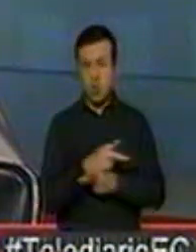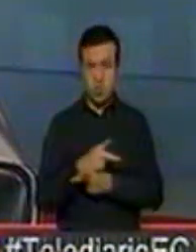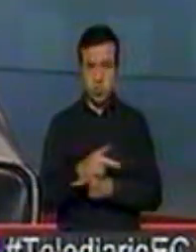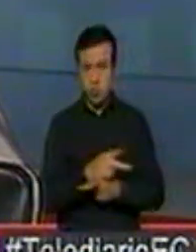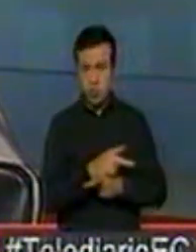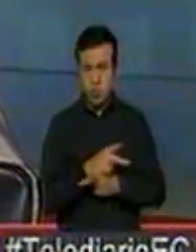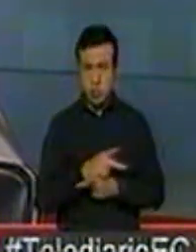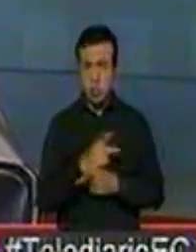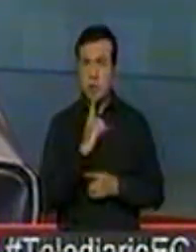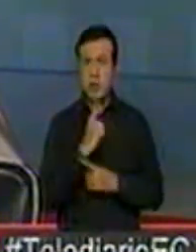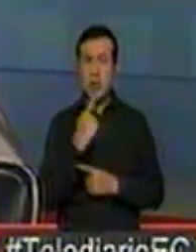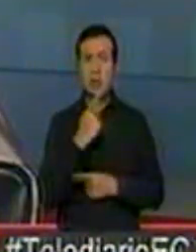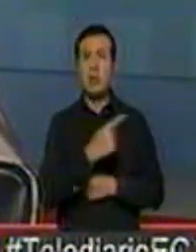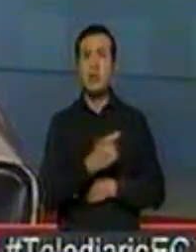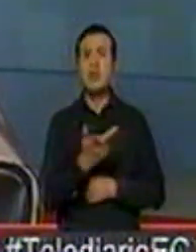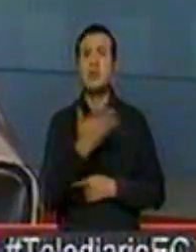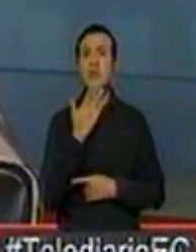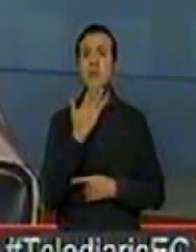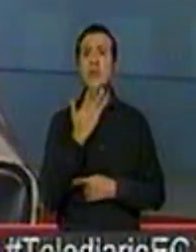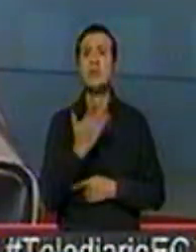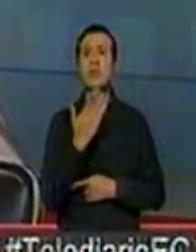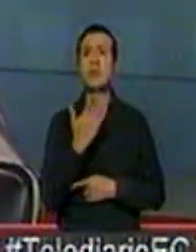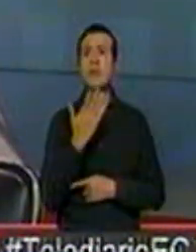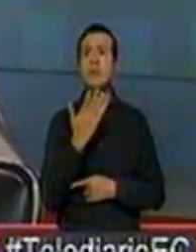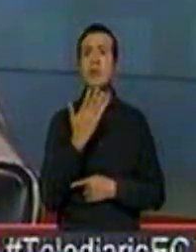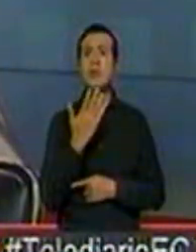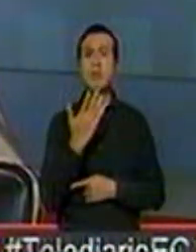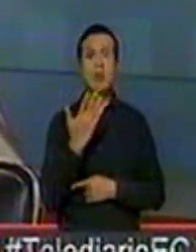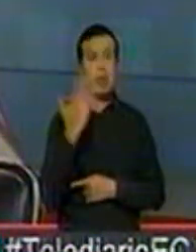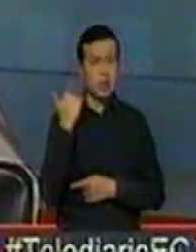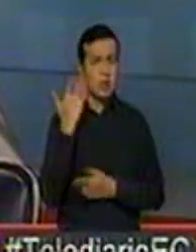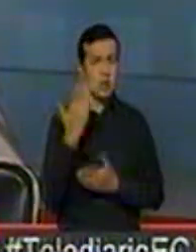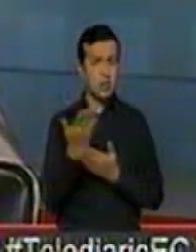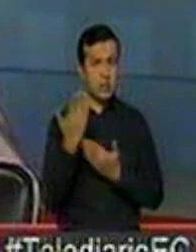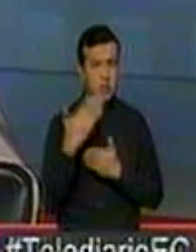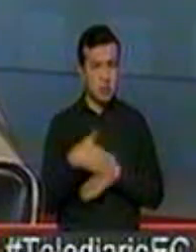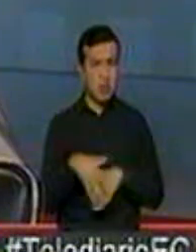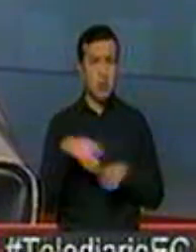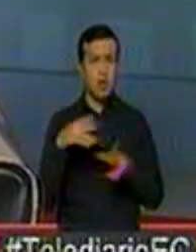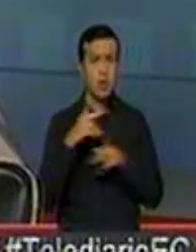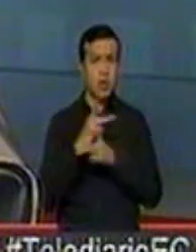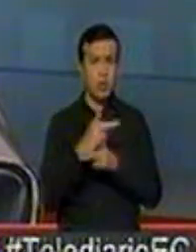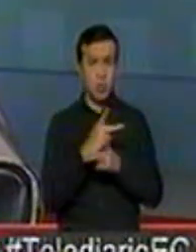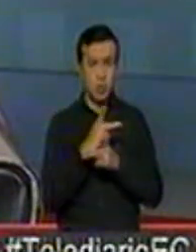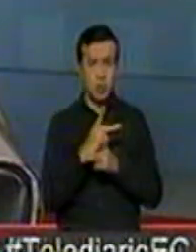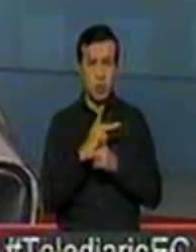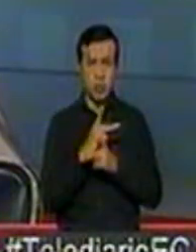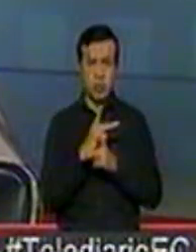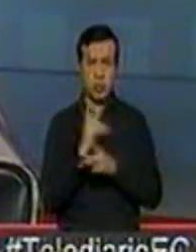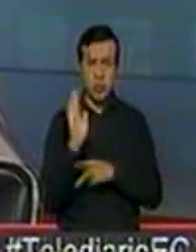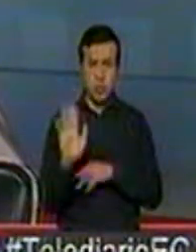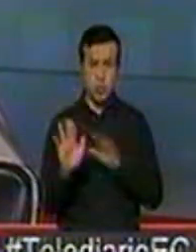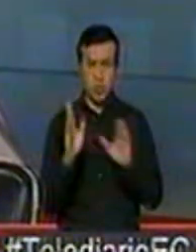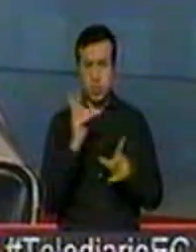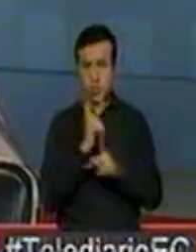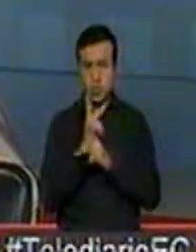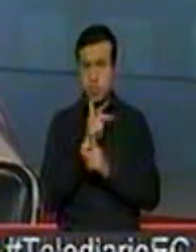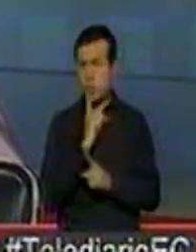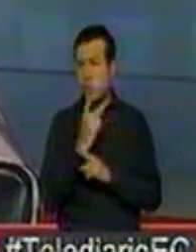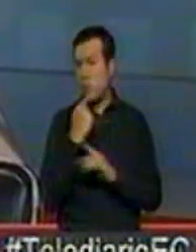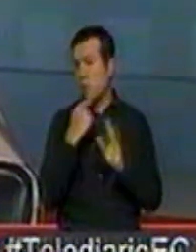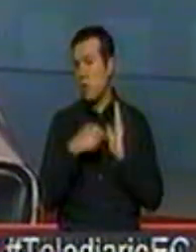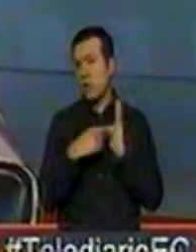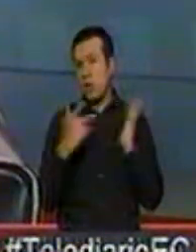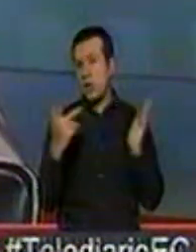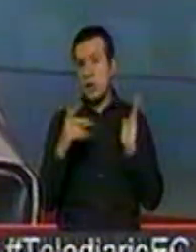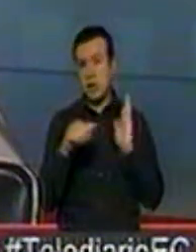Ciudadana que ellos hacen mención a los vacíos que hubo en la elección del Consejo de Participación Ciudadana y Control Social. Por ejemplo,